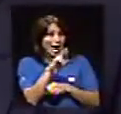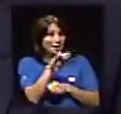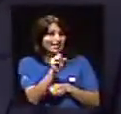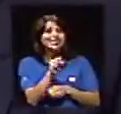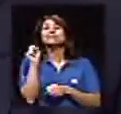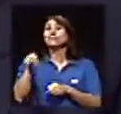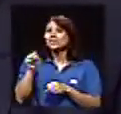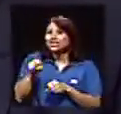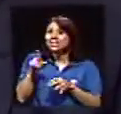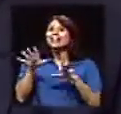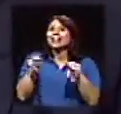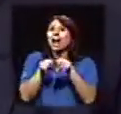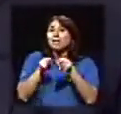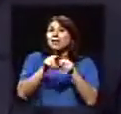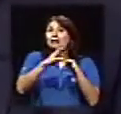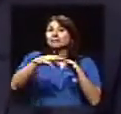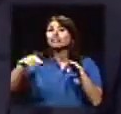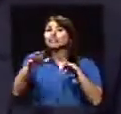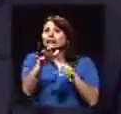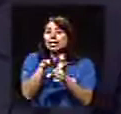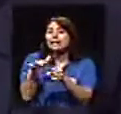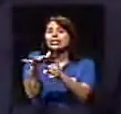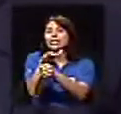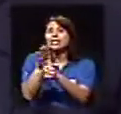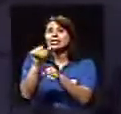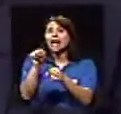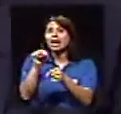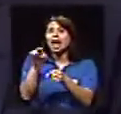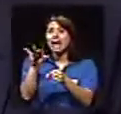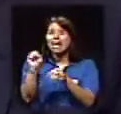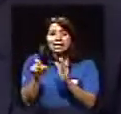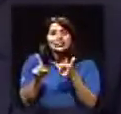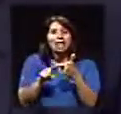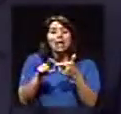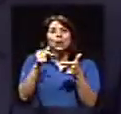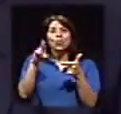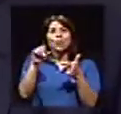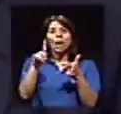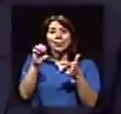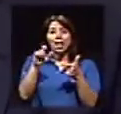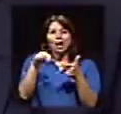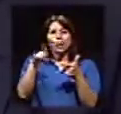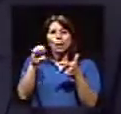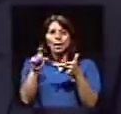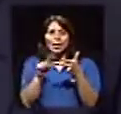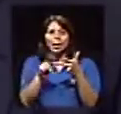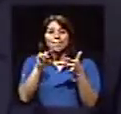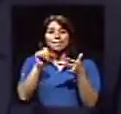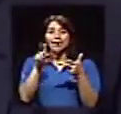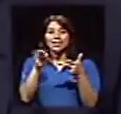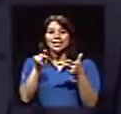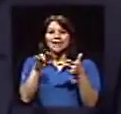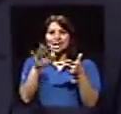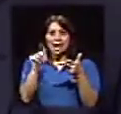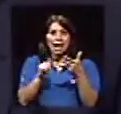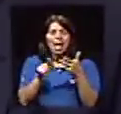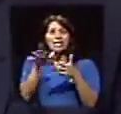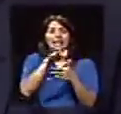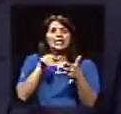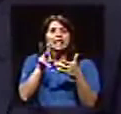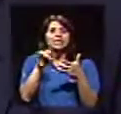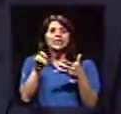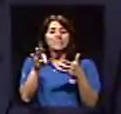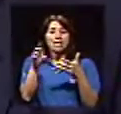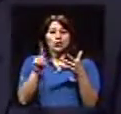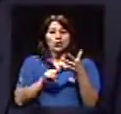y territorios de ultramar de Europa, como las Islas Canarias, Guadalupe, Martinica, las Islas del Viento, Somalia, que